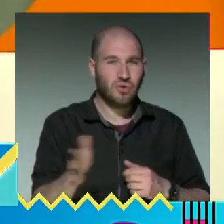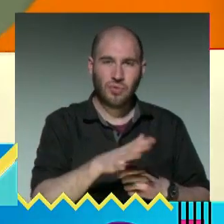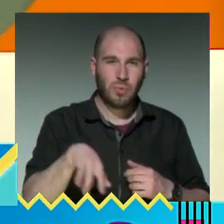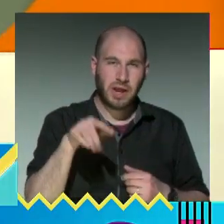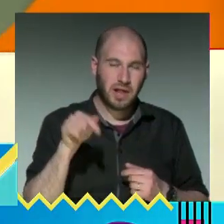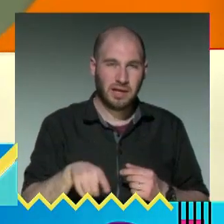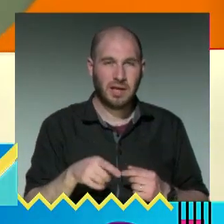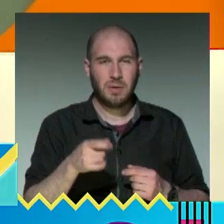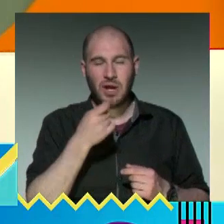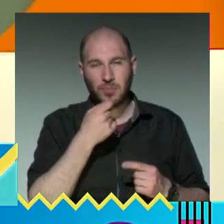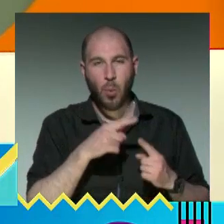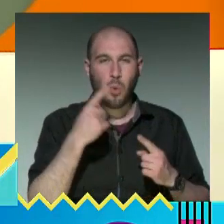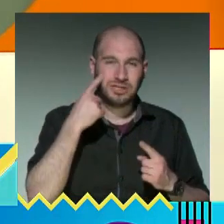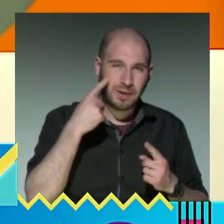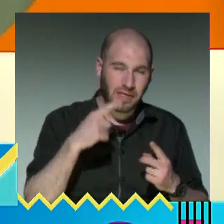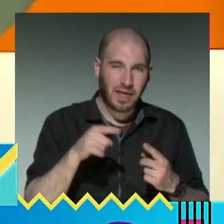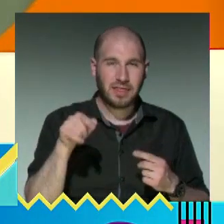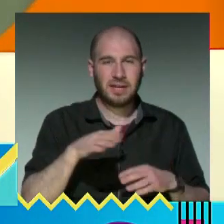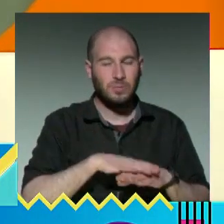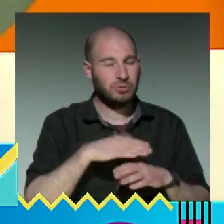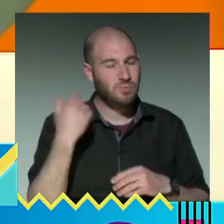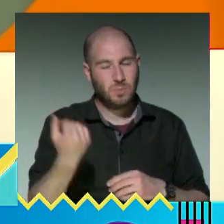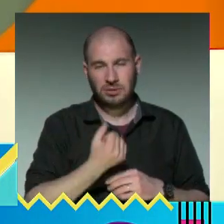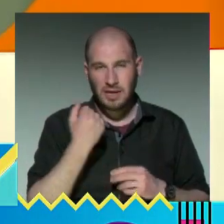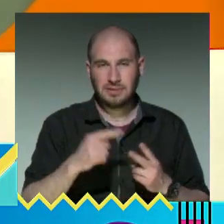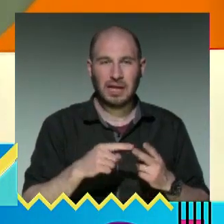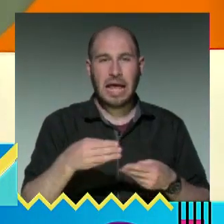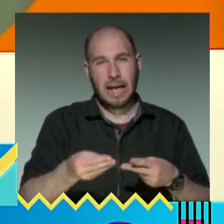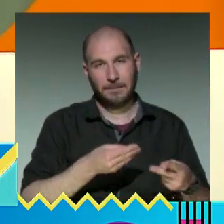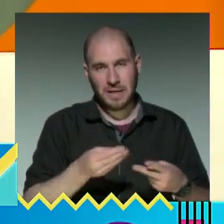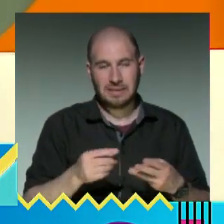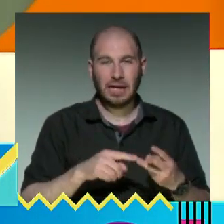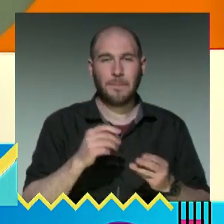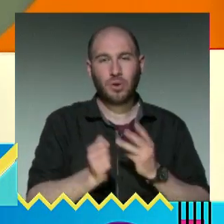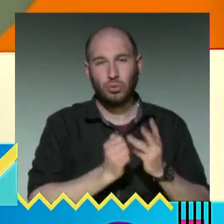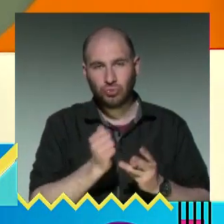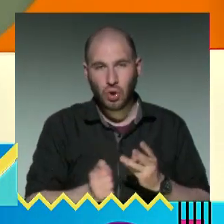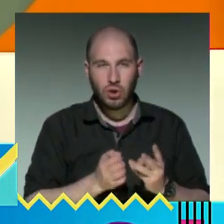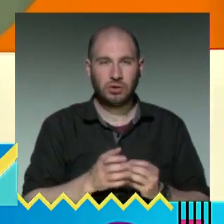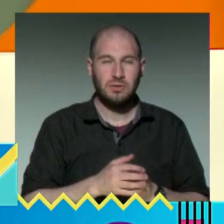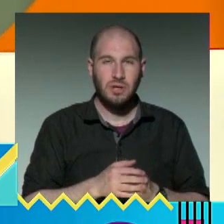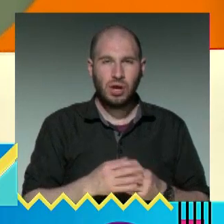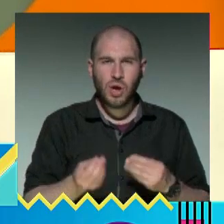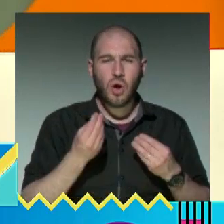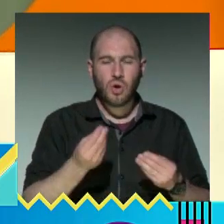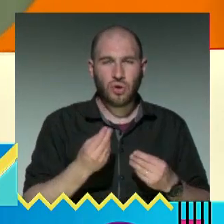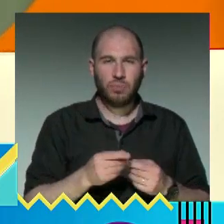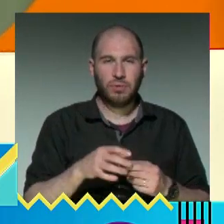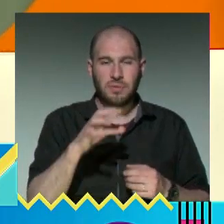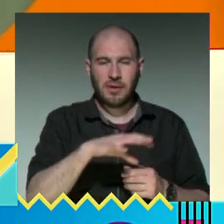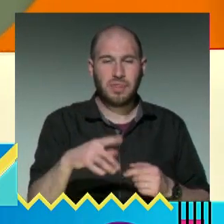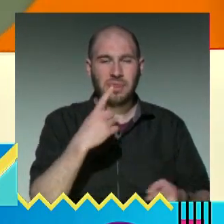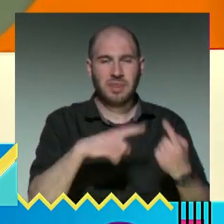ya sea desde el municipio, que es un actor clave, las empresas, los productores, cómo juegan los